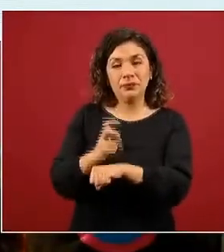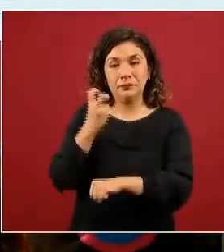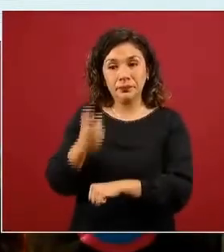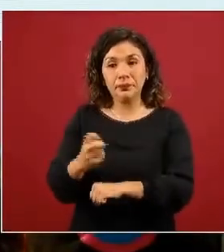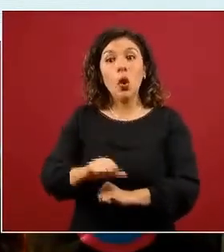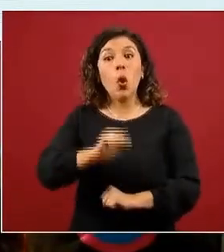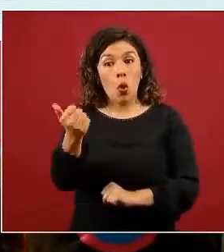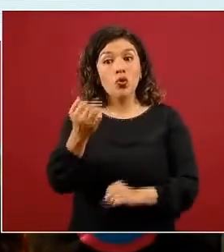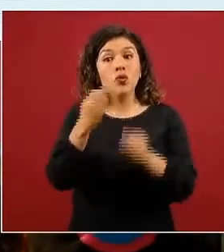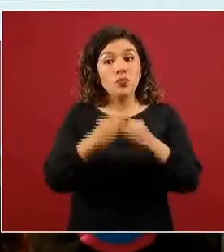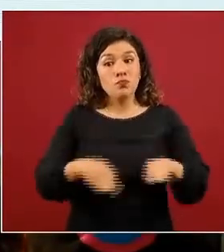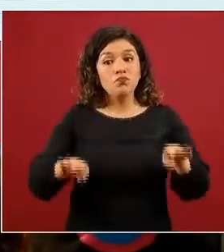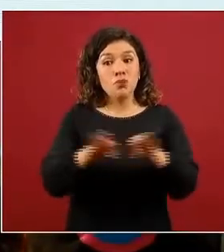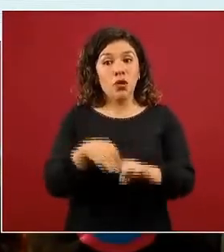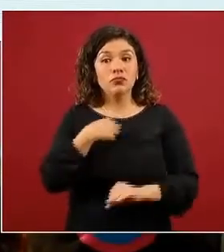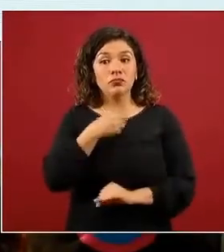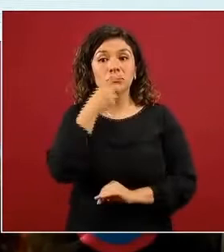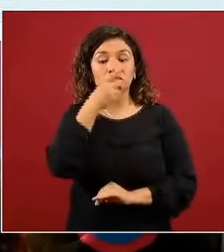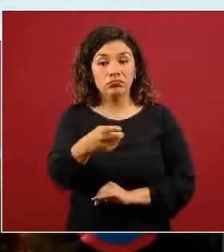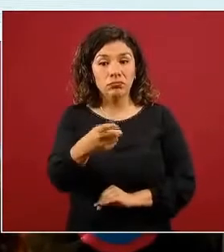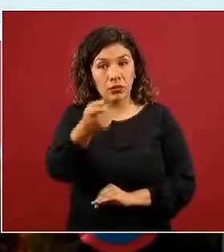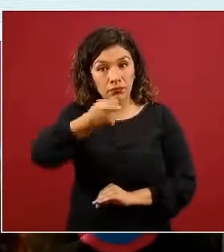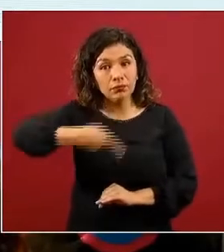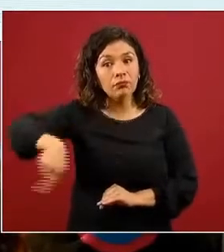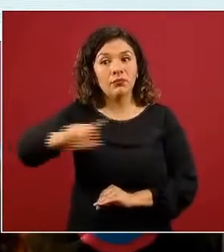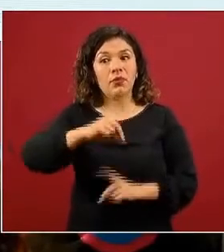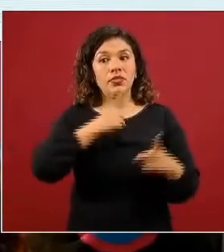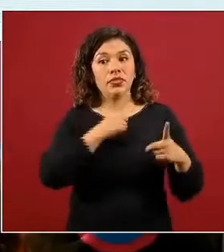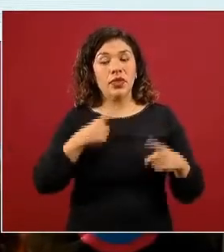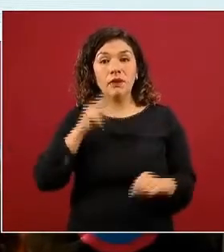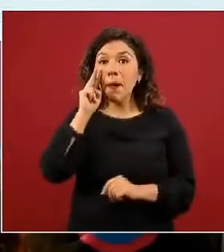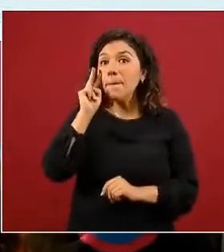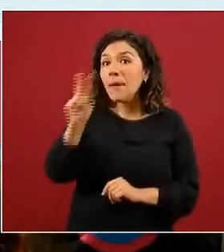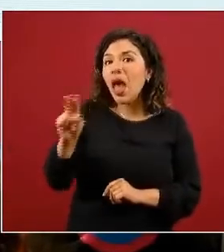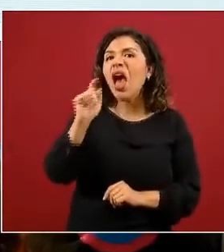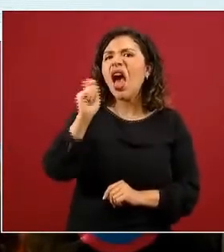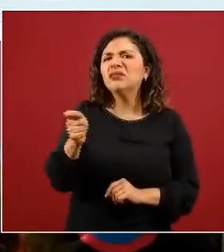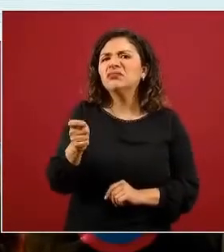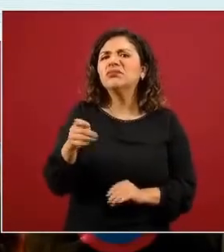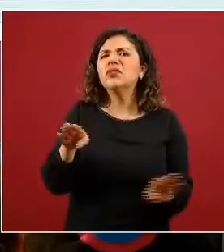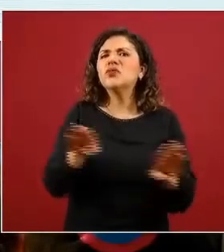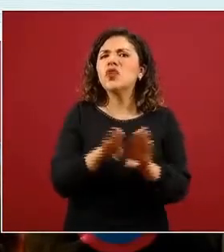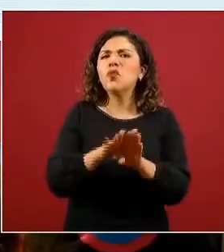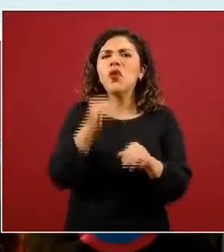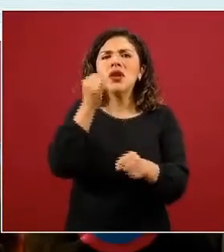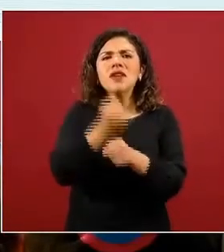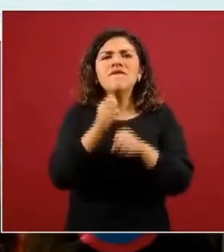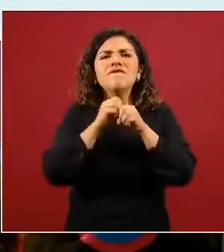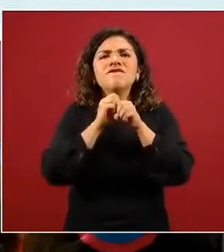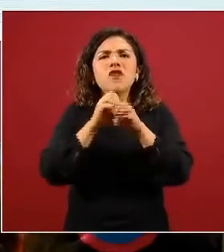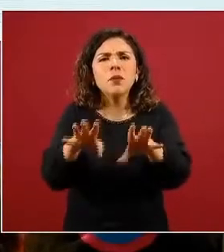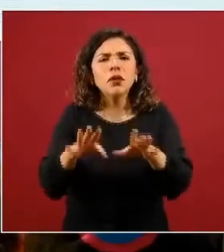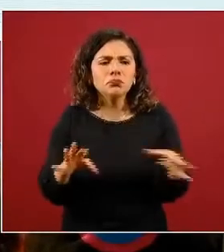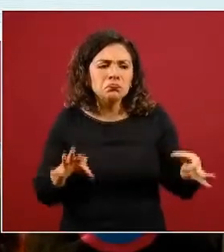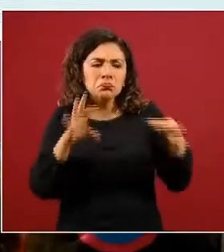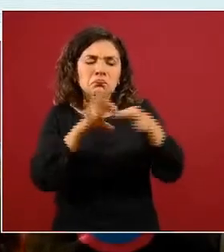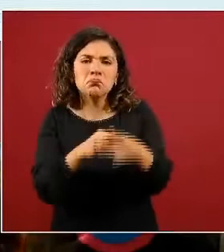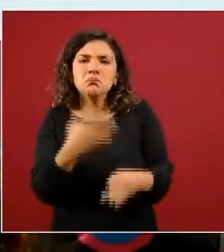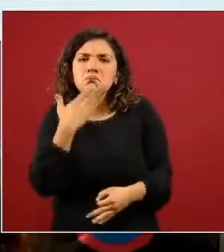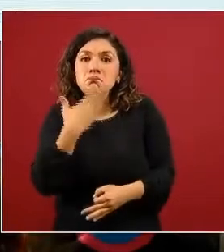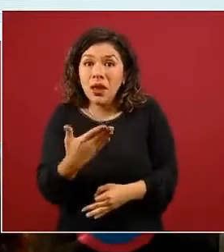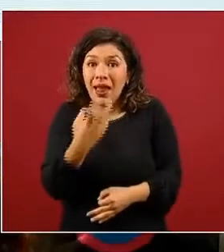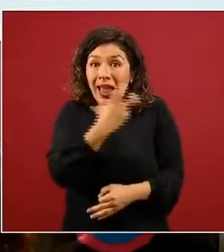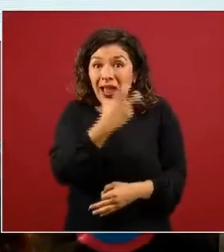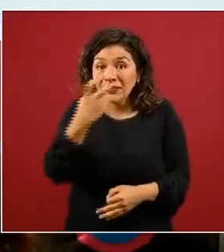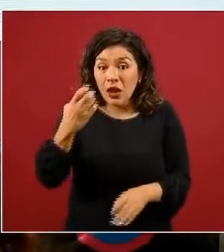Otra de las cosas que es importante también que la sociedad vea es la consistencia de la información epidemiológica. Por eso